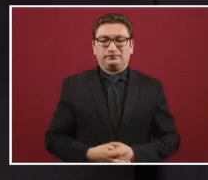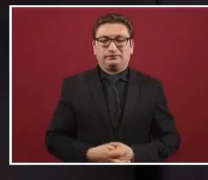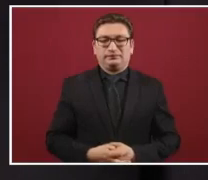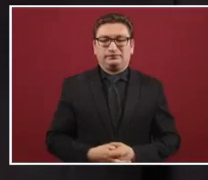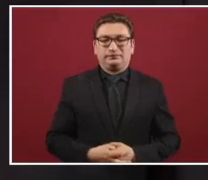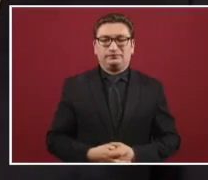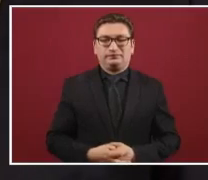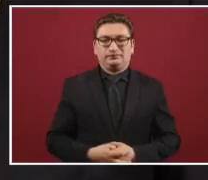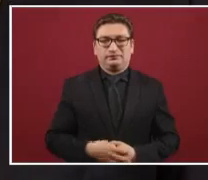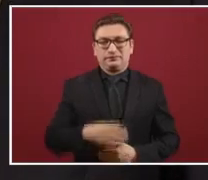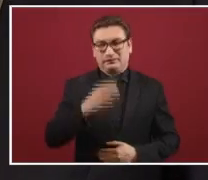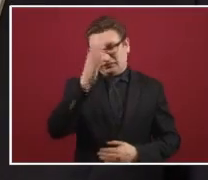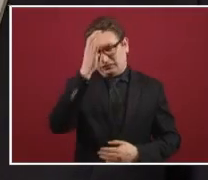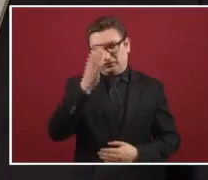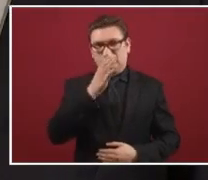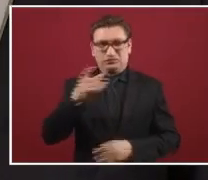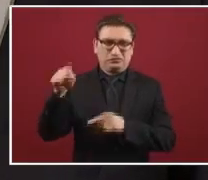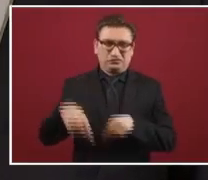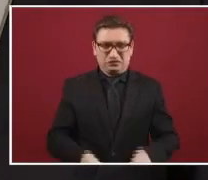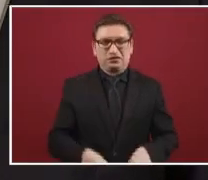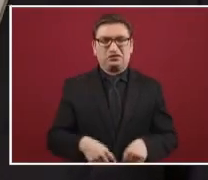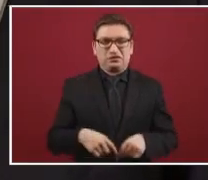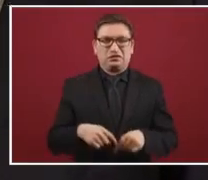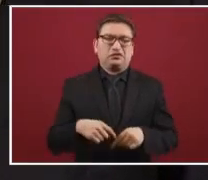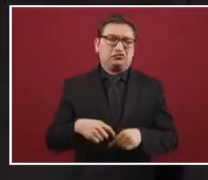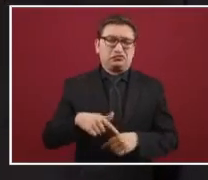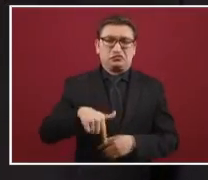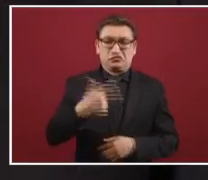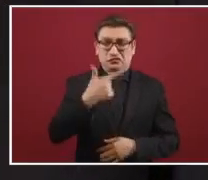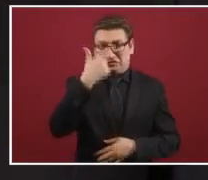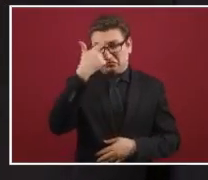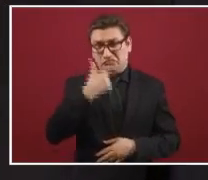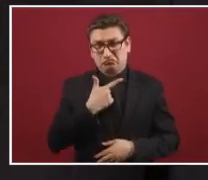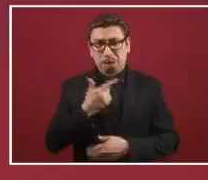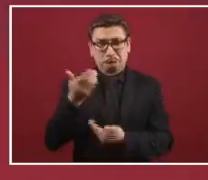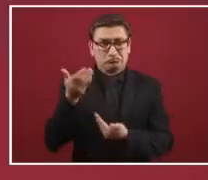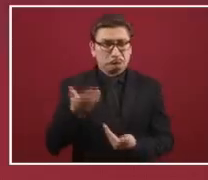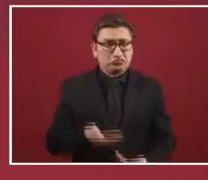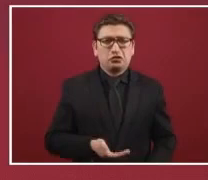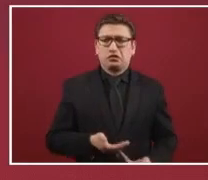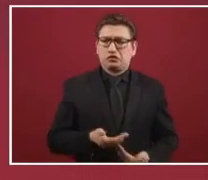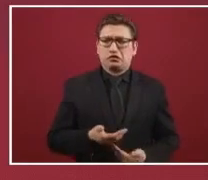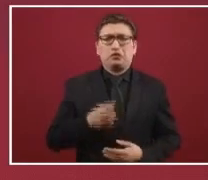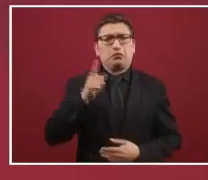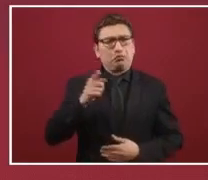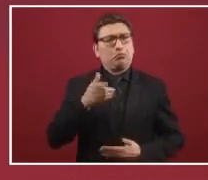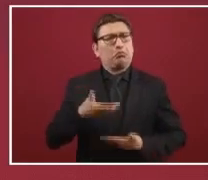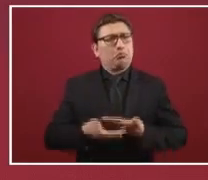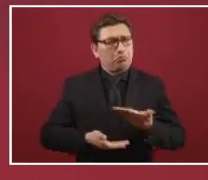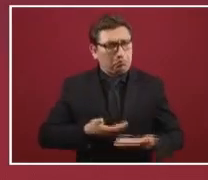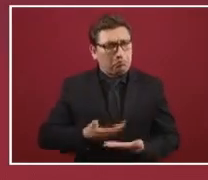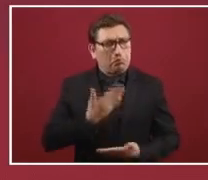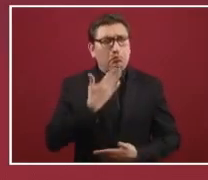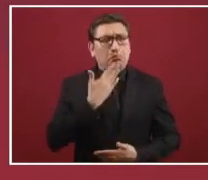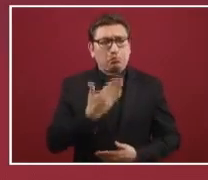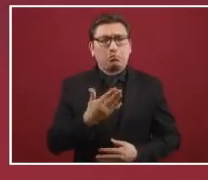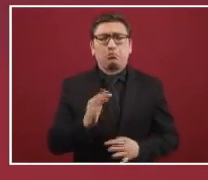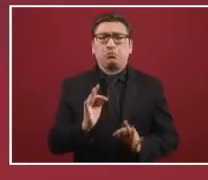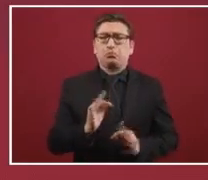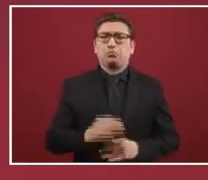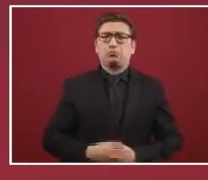de Colima acá, llegamos a las 12 de la noche, muy buen servicio,